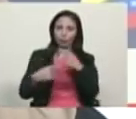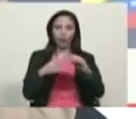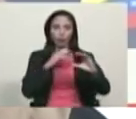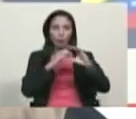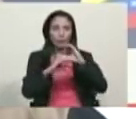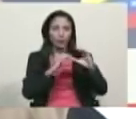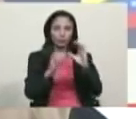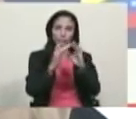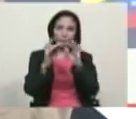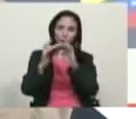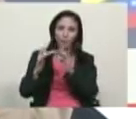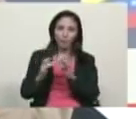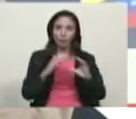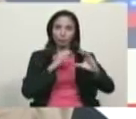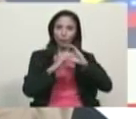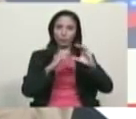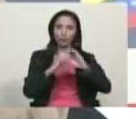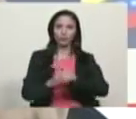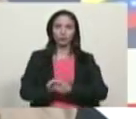comunicación